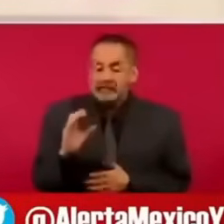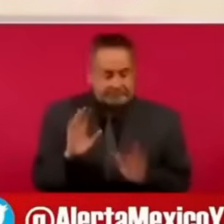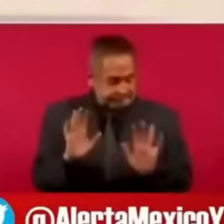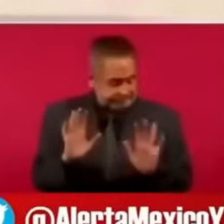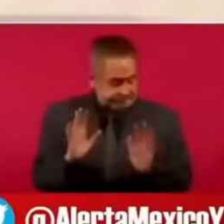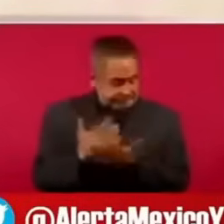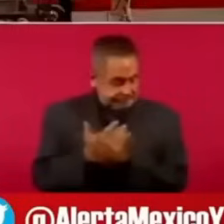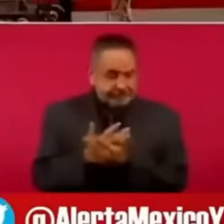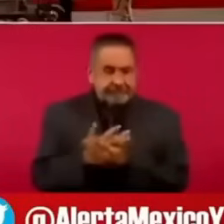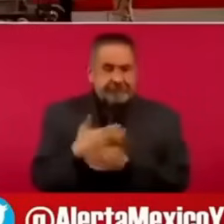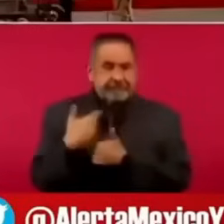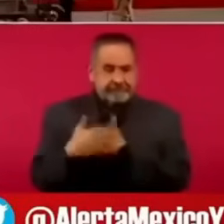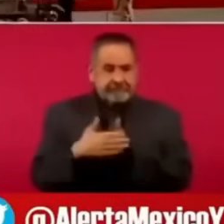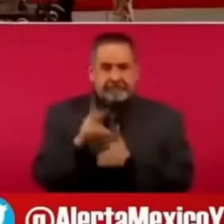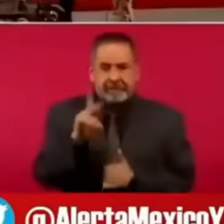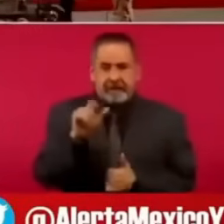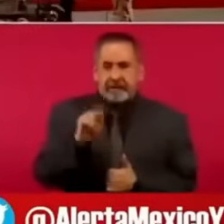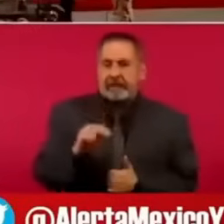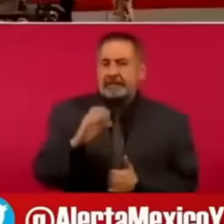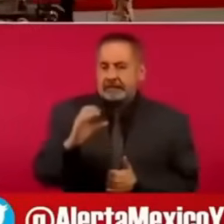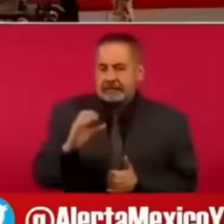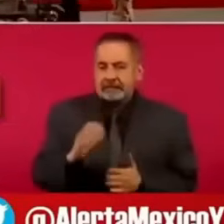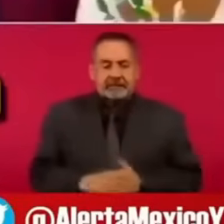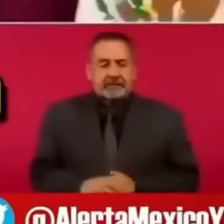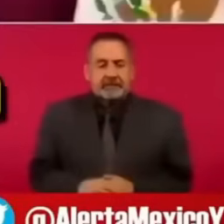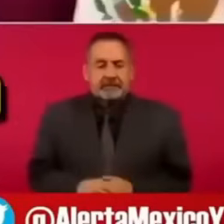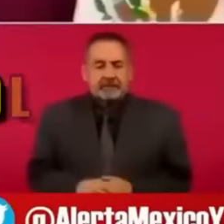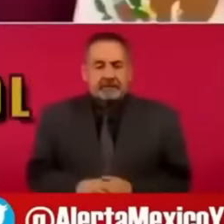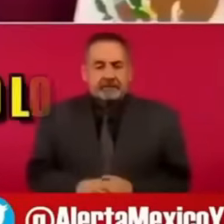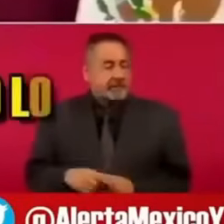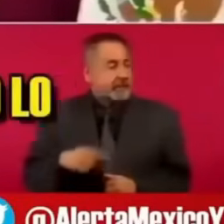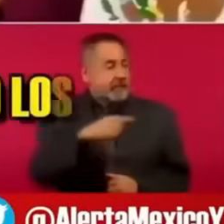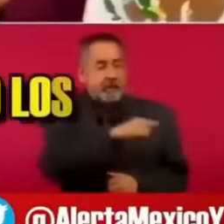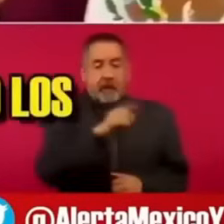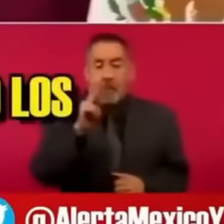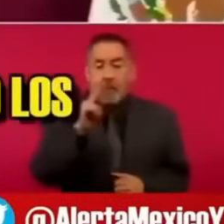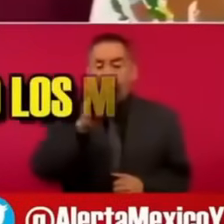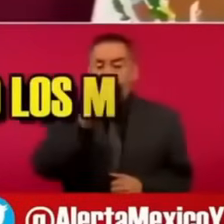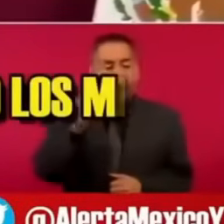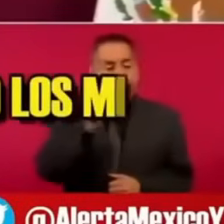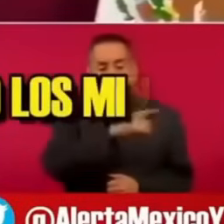ahí viene el C, no tiene remedio el Poder Judicial.